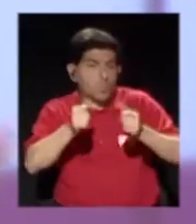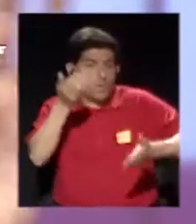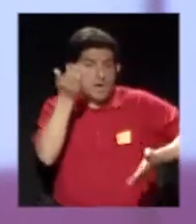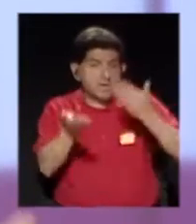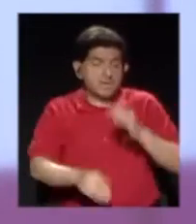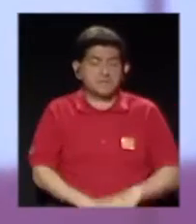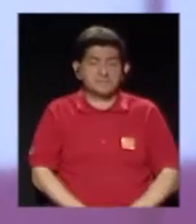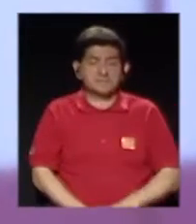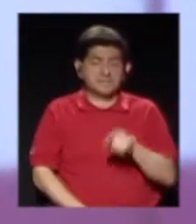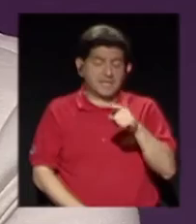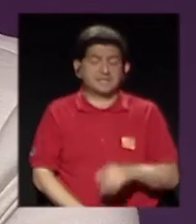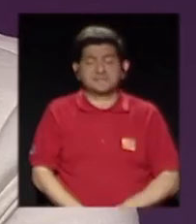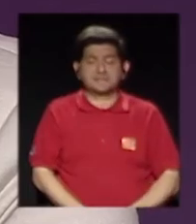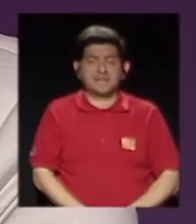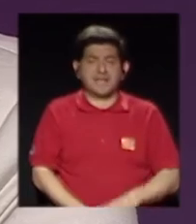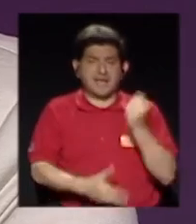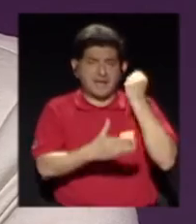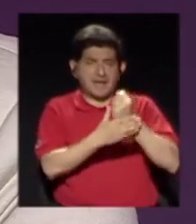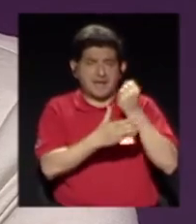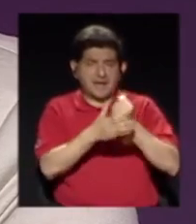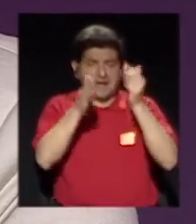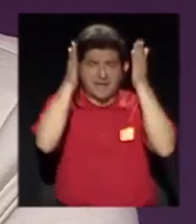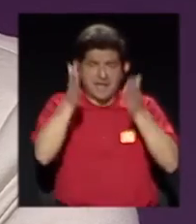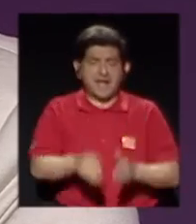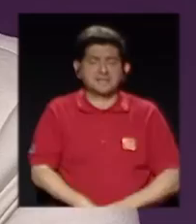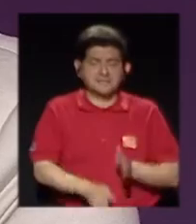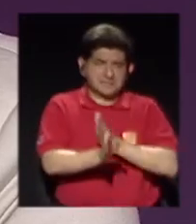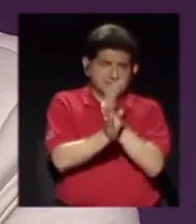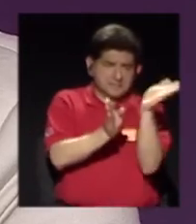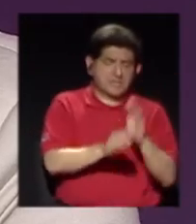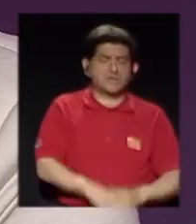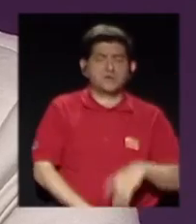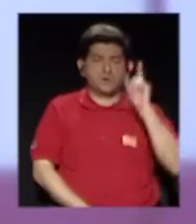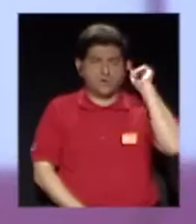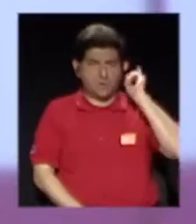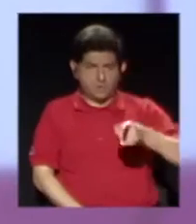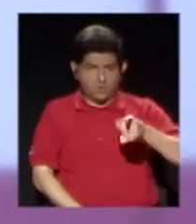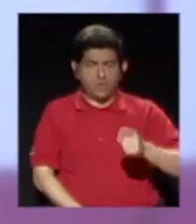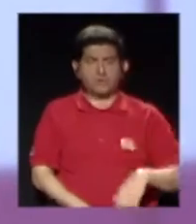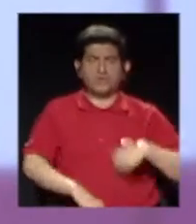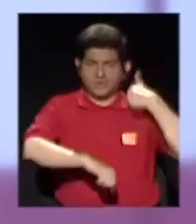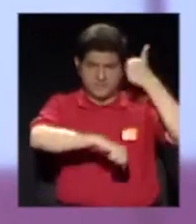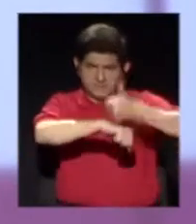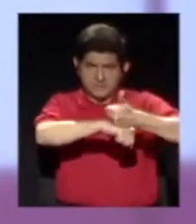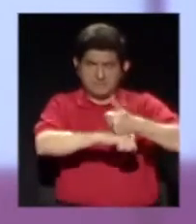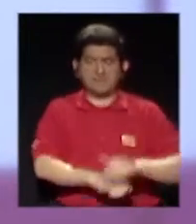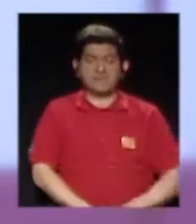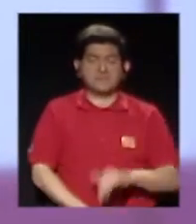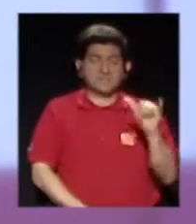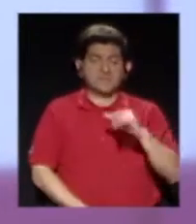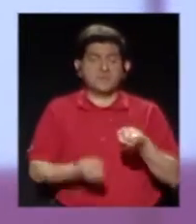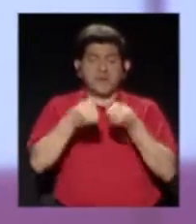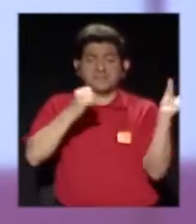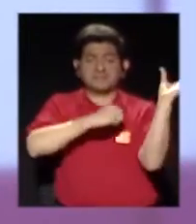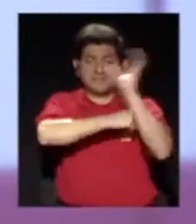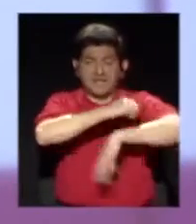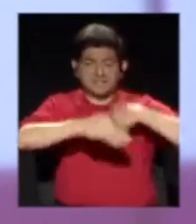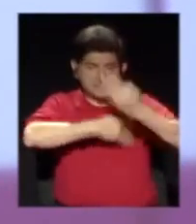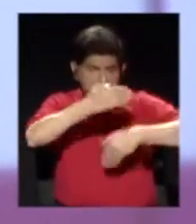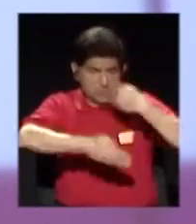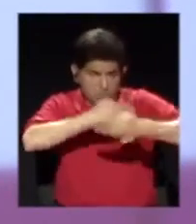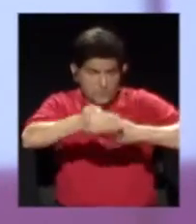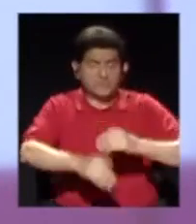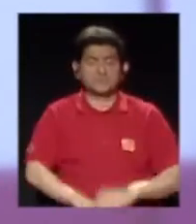sicario indirecto que ejecuta una orden bajo la impunidad hablemos también de la impunidad como otro actor que